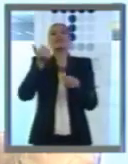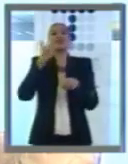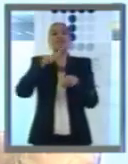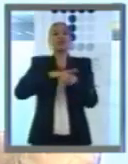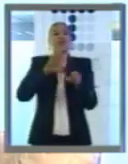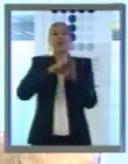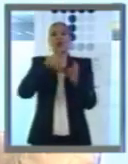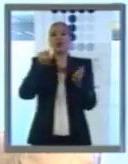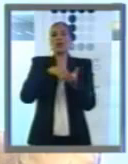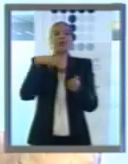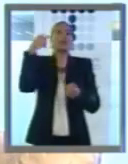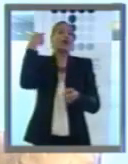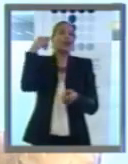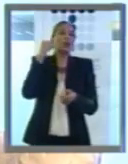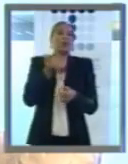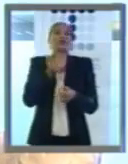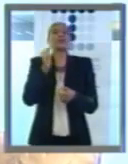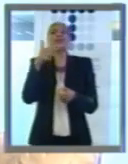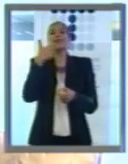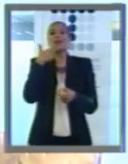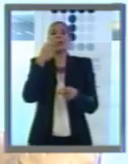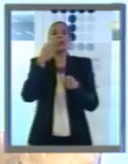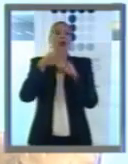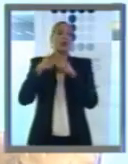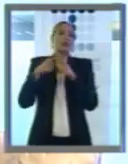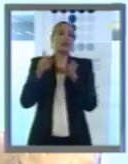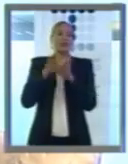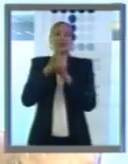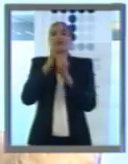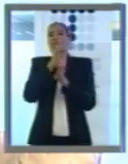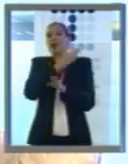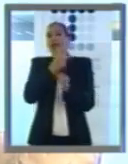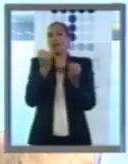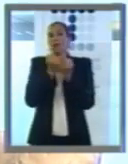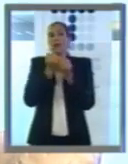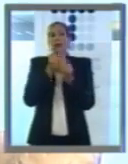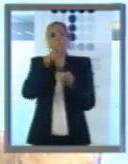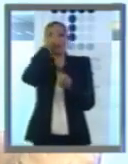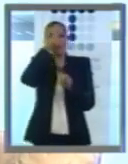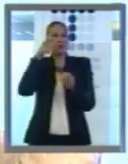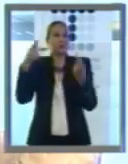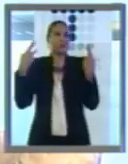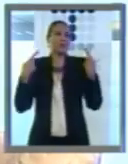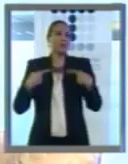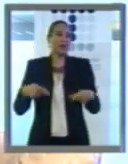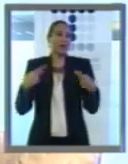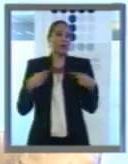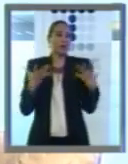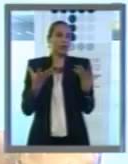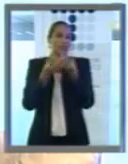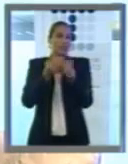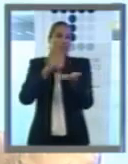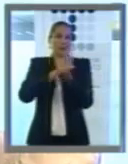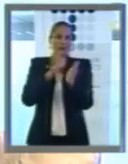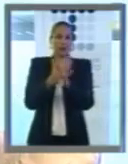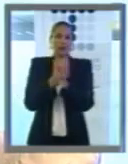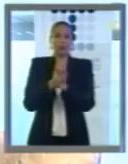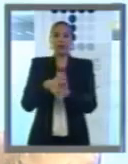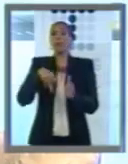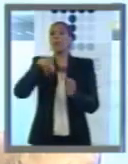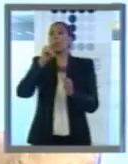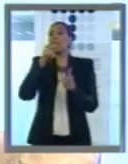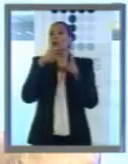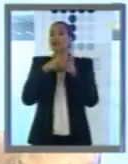en Veracruz, en Chihuahua, pues nos muestran que ellos no actuaron solos, ¿no?, sino que hay una serie de personas que están ahí involucradas. Pero aún